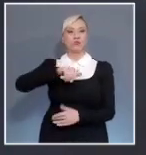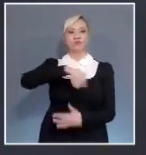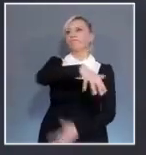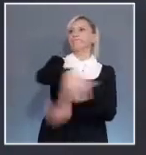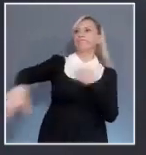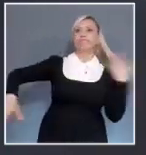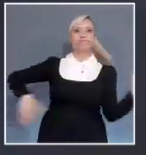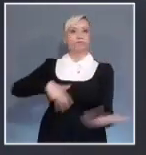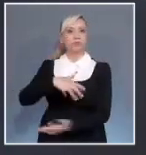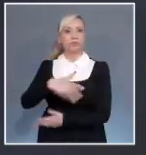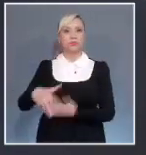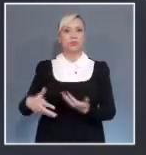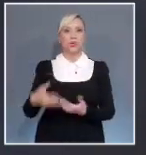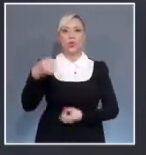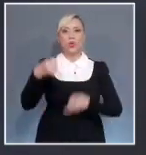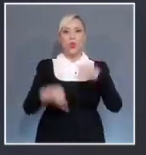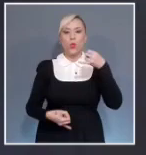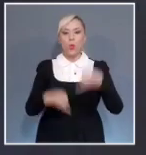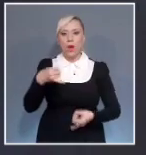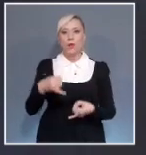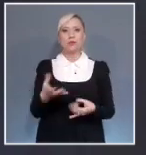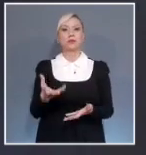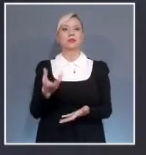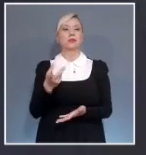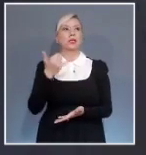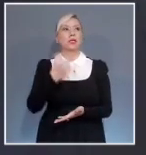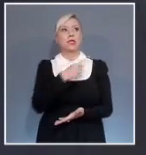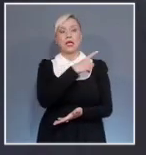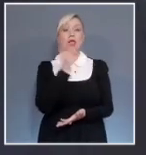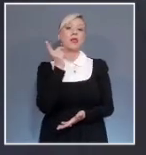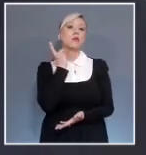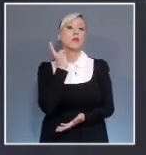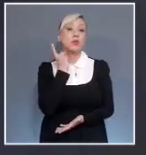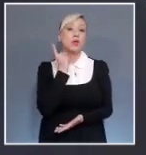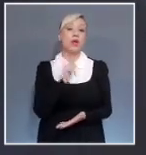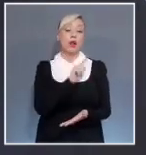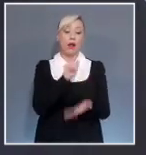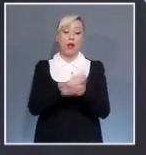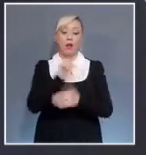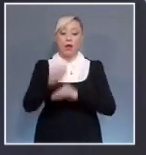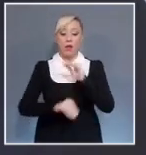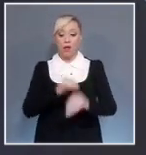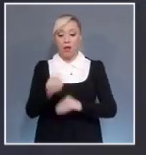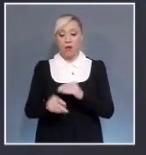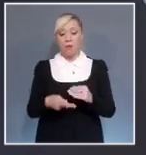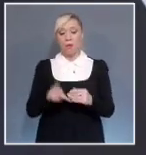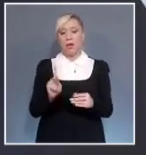los legisladores, se vuelve vital.